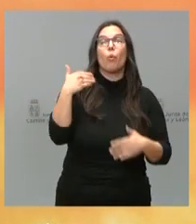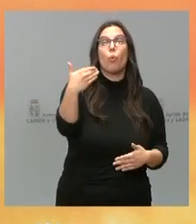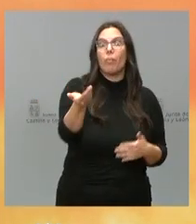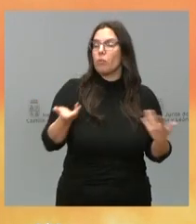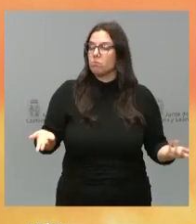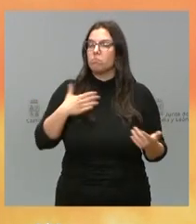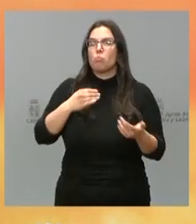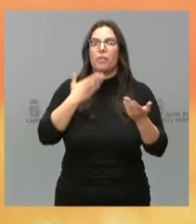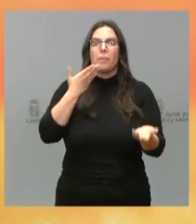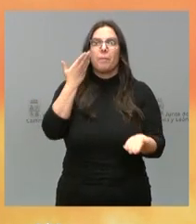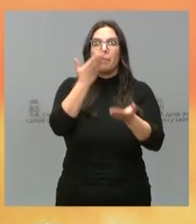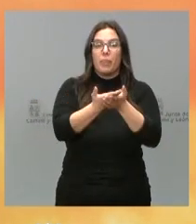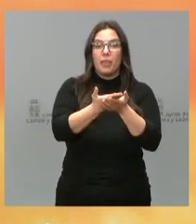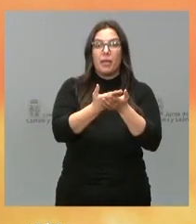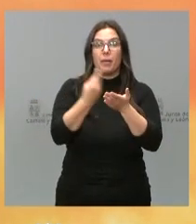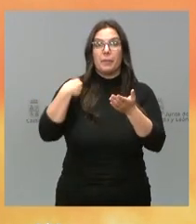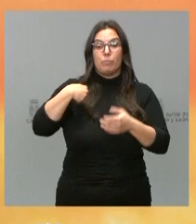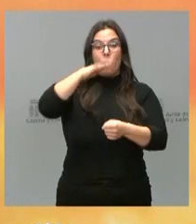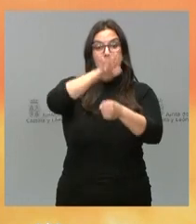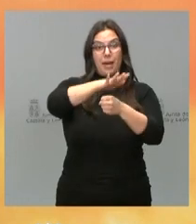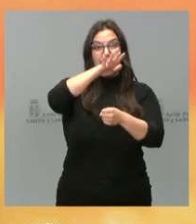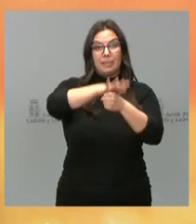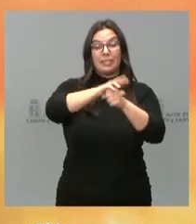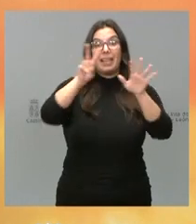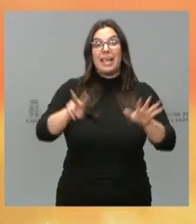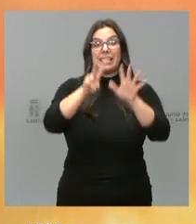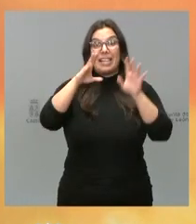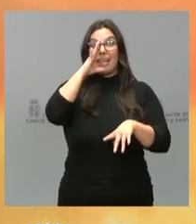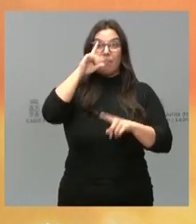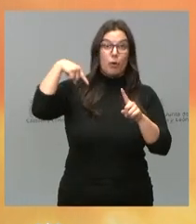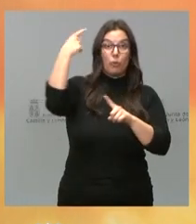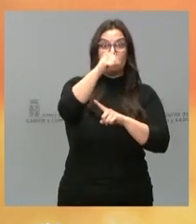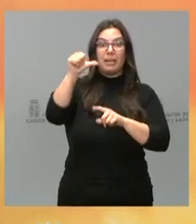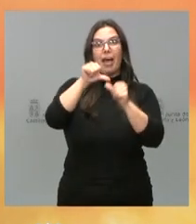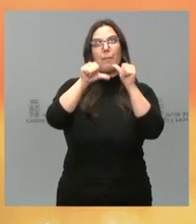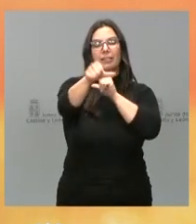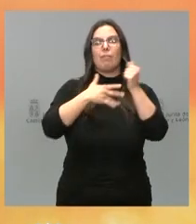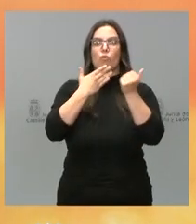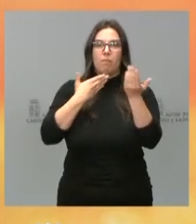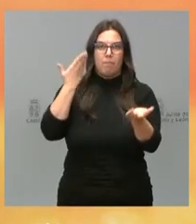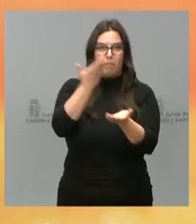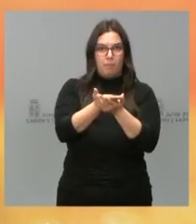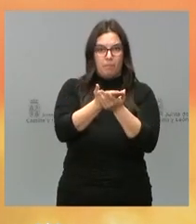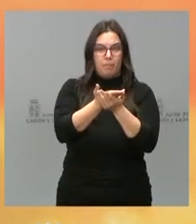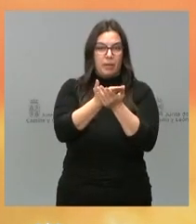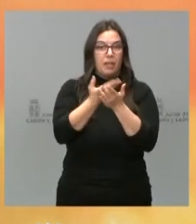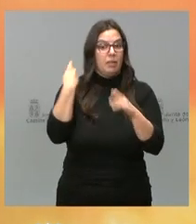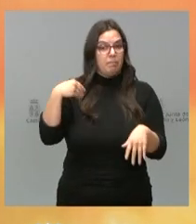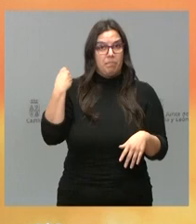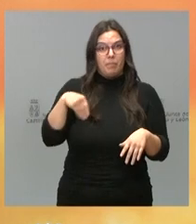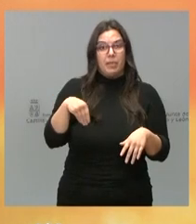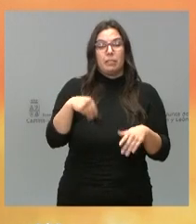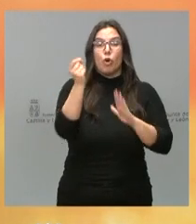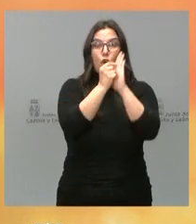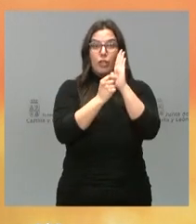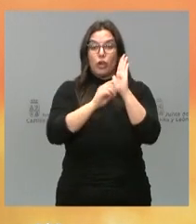podrá solicitarse a partir del martes 7 de febrero de acuerdo a las bases que se publicarán